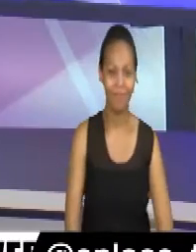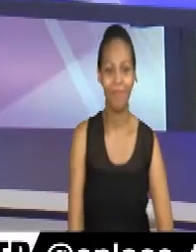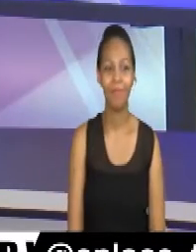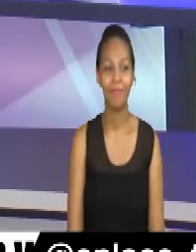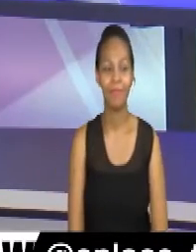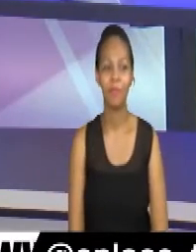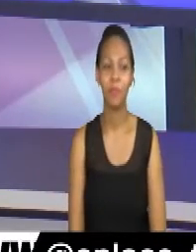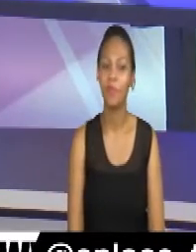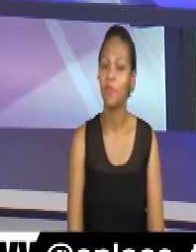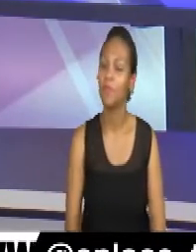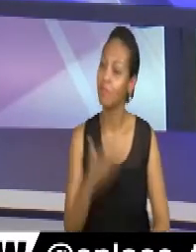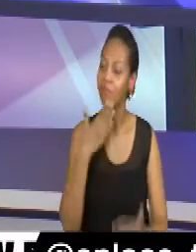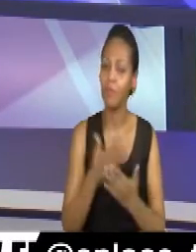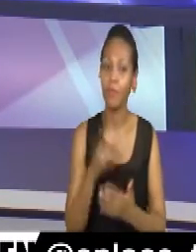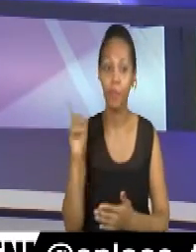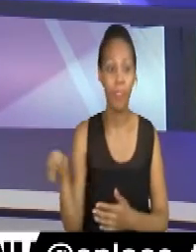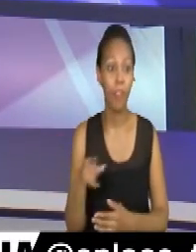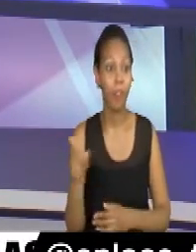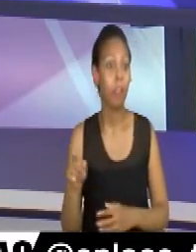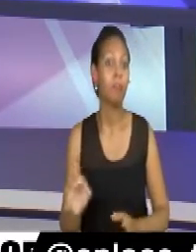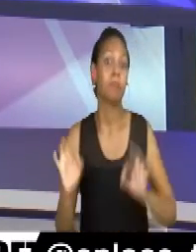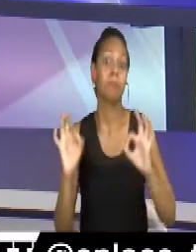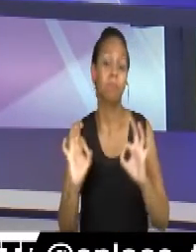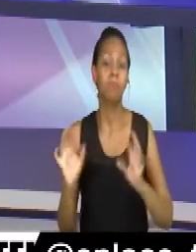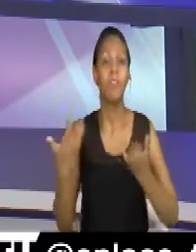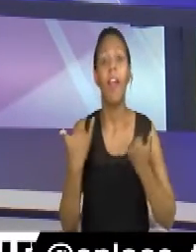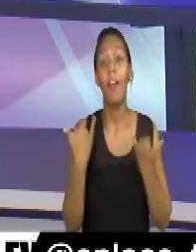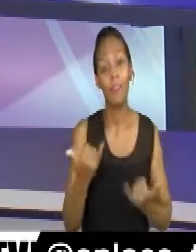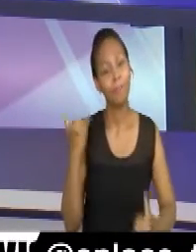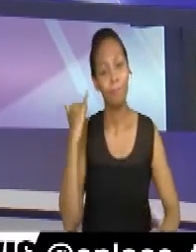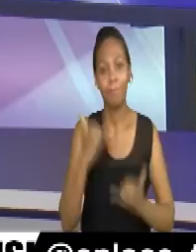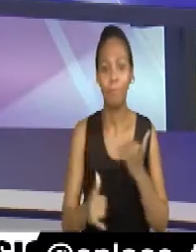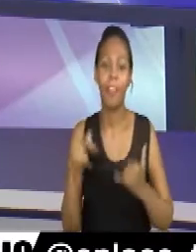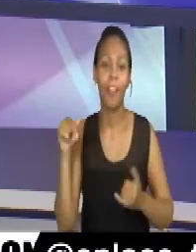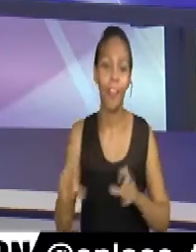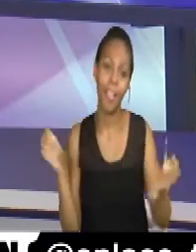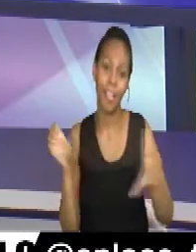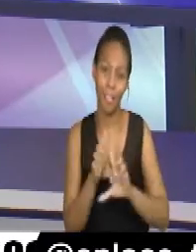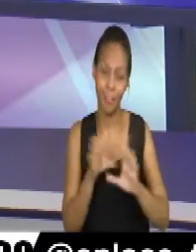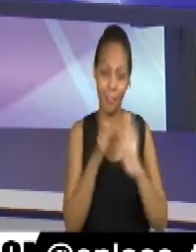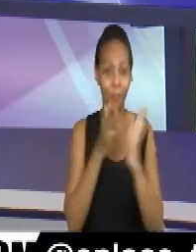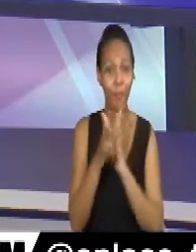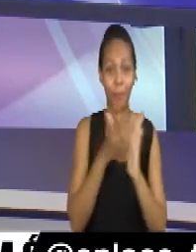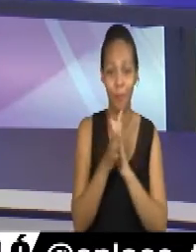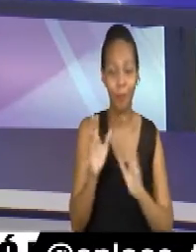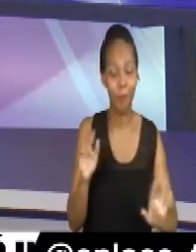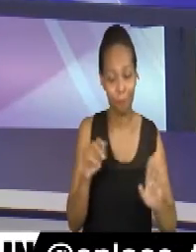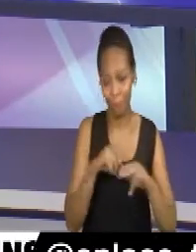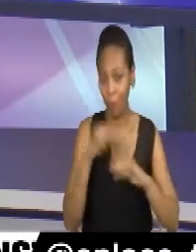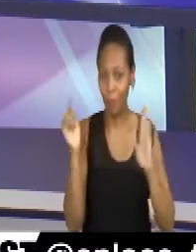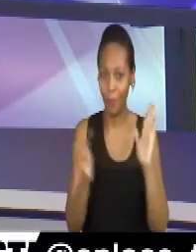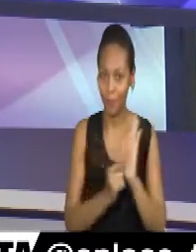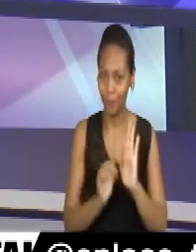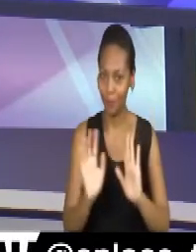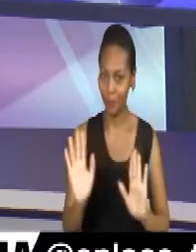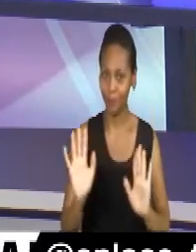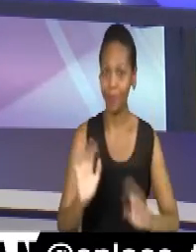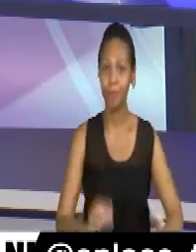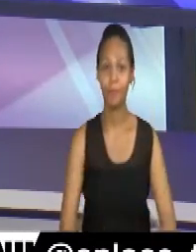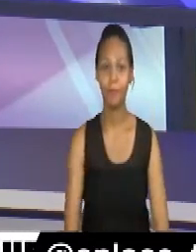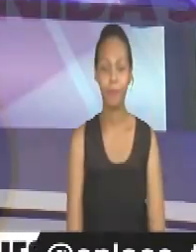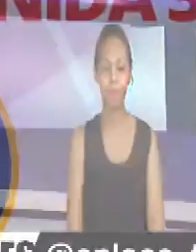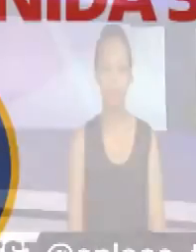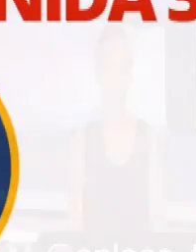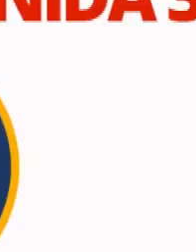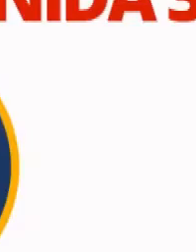Bien, y al ritmo de este género musical, nos despedimos de la presente emisión de Enlace Noticias, no sin antes recordarles